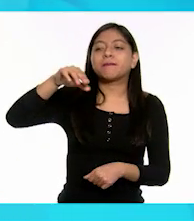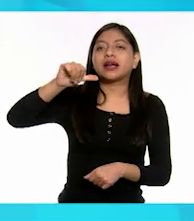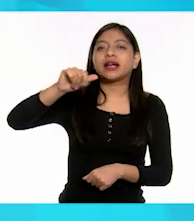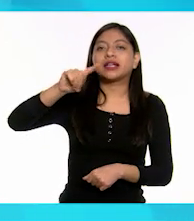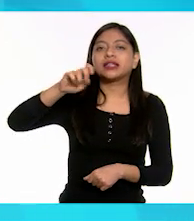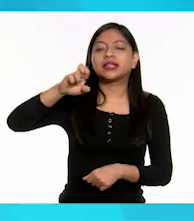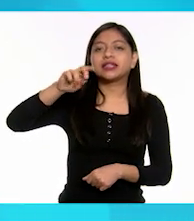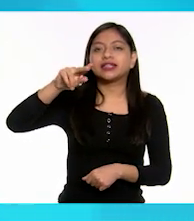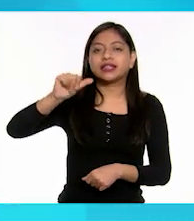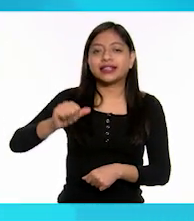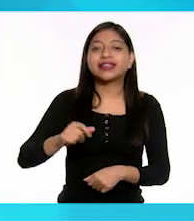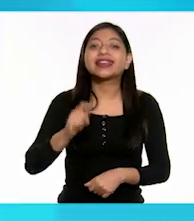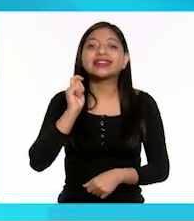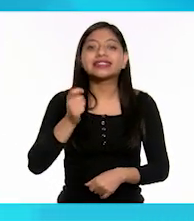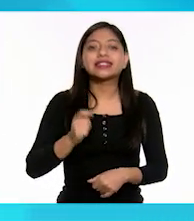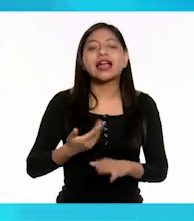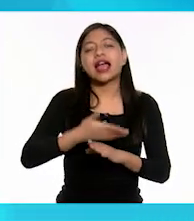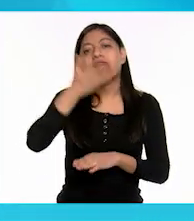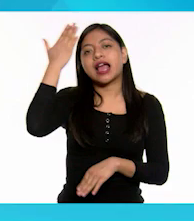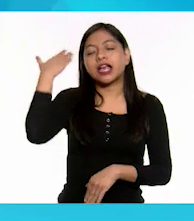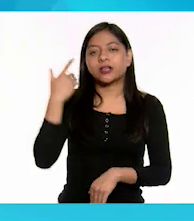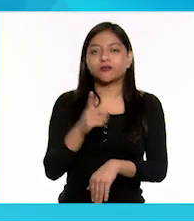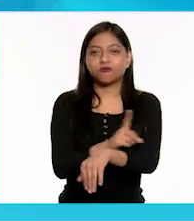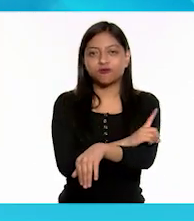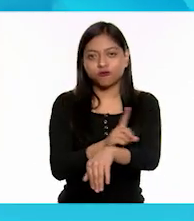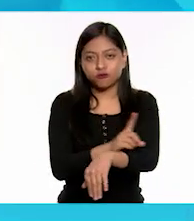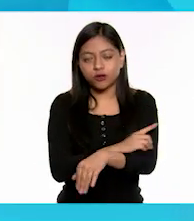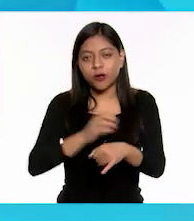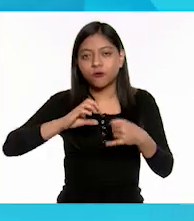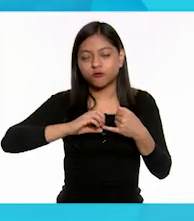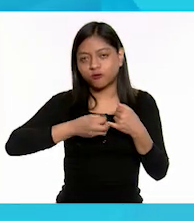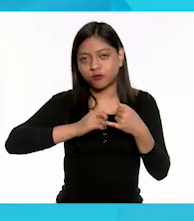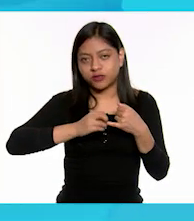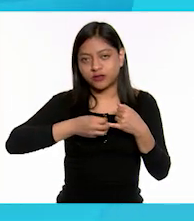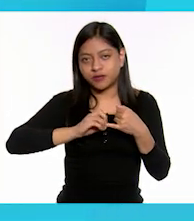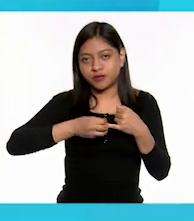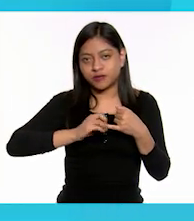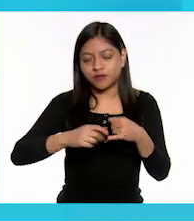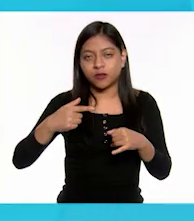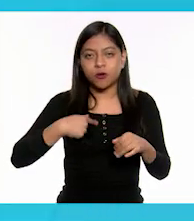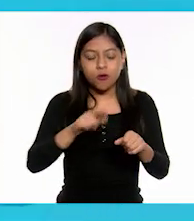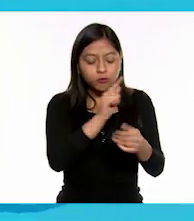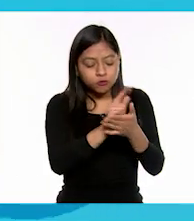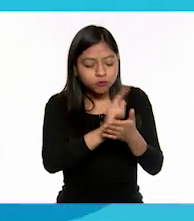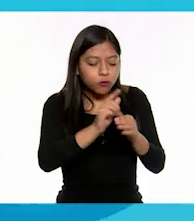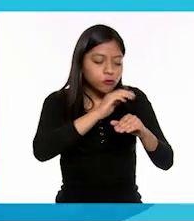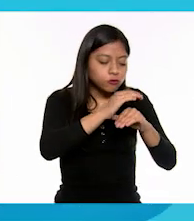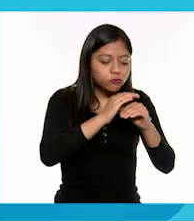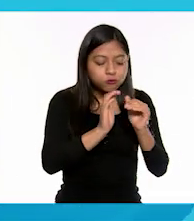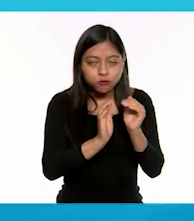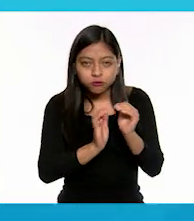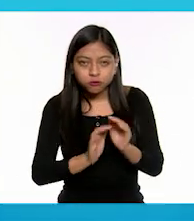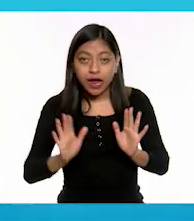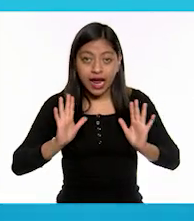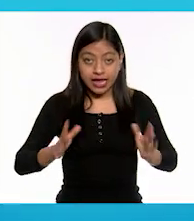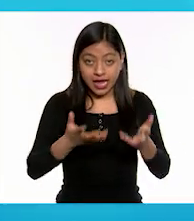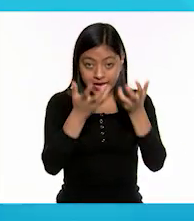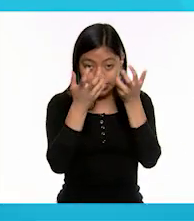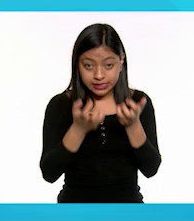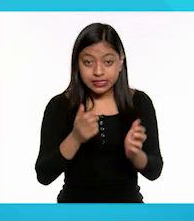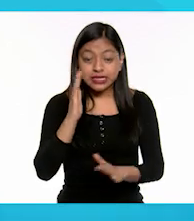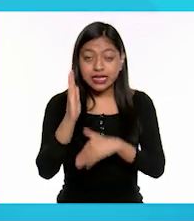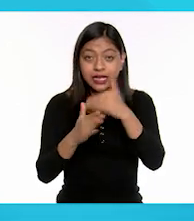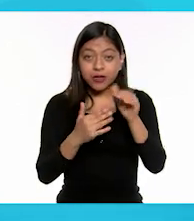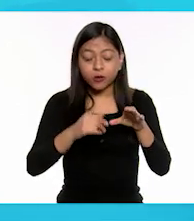chabacanos y rescataba los huesitos los lavaba los ponía secar y